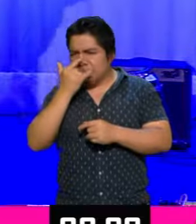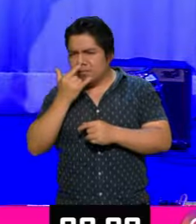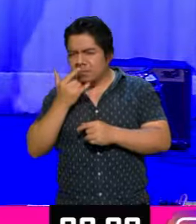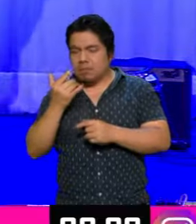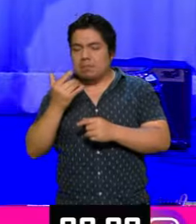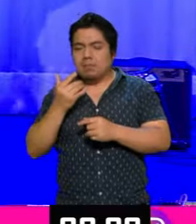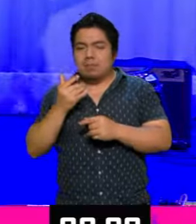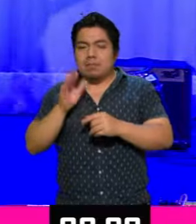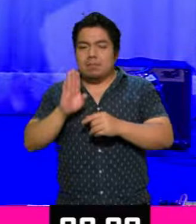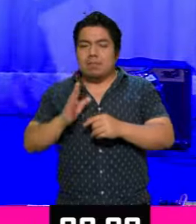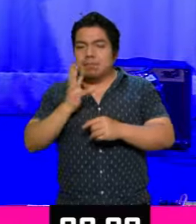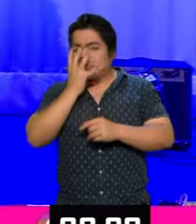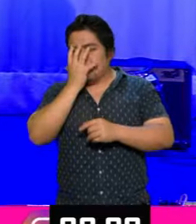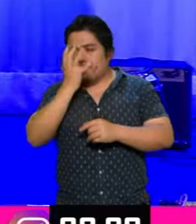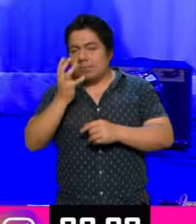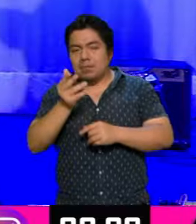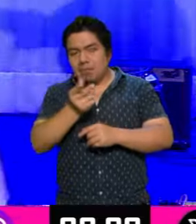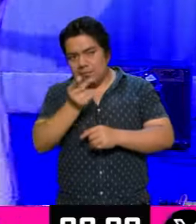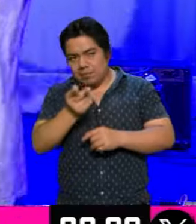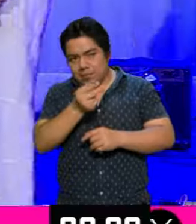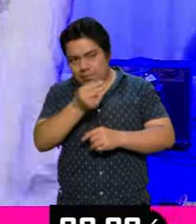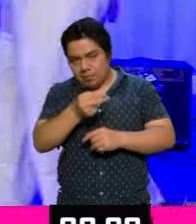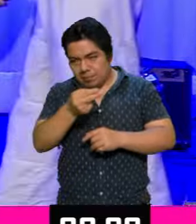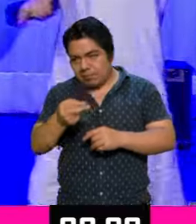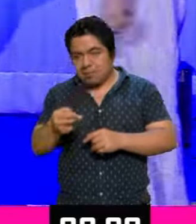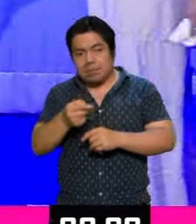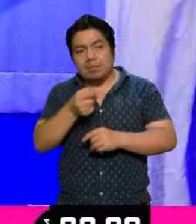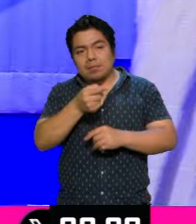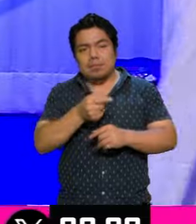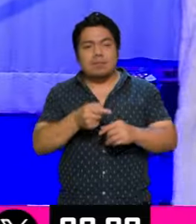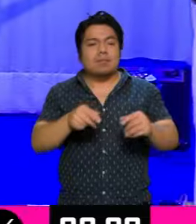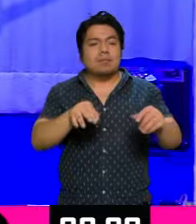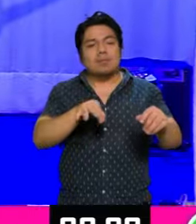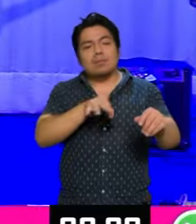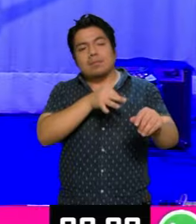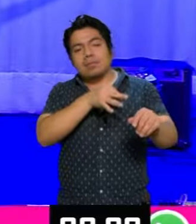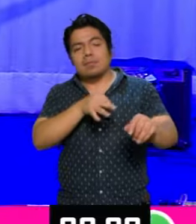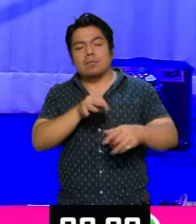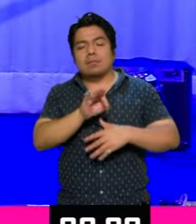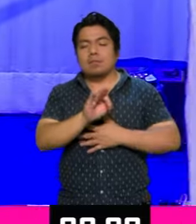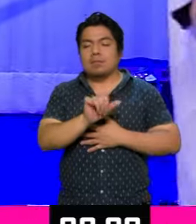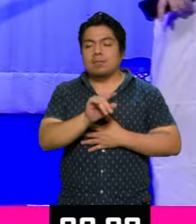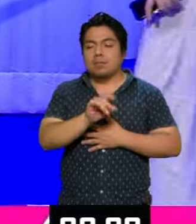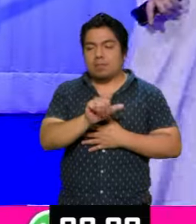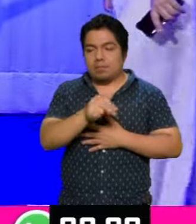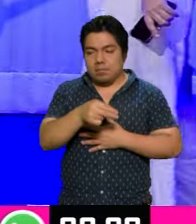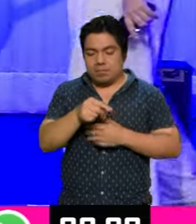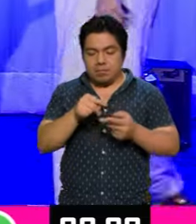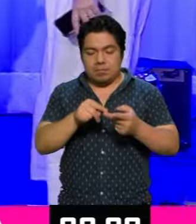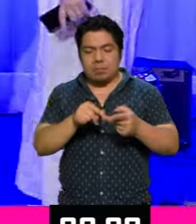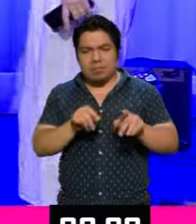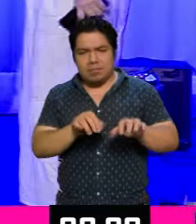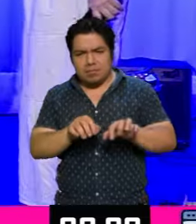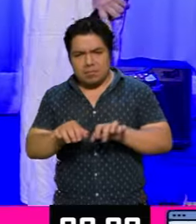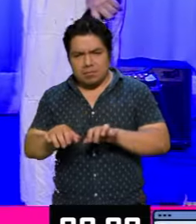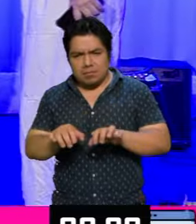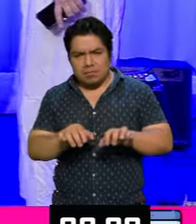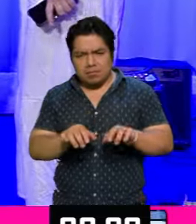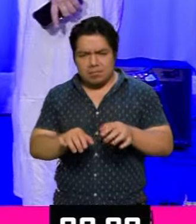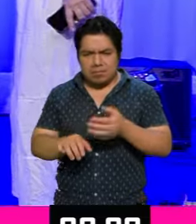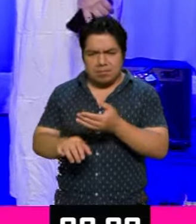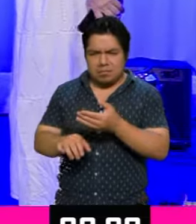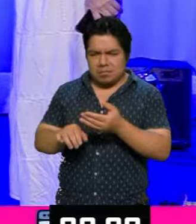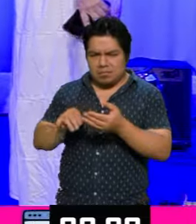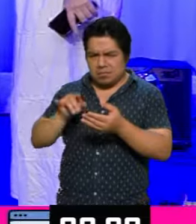serio. Muy serio. ¿Cómo Oiga, está? Pregúnteles el nombre. ¿Su nombre, compañero violinista? Fabián, mucho Fabián. Gusto. Acá en el teclado, ¿usted viene siendo como